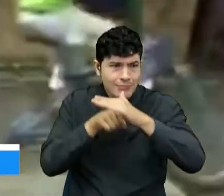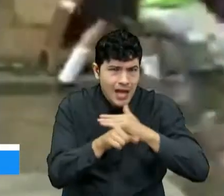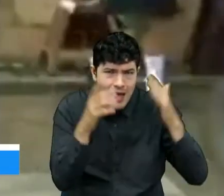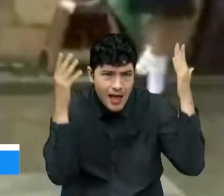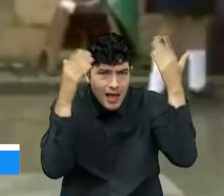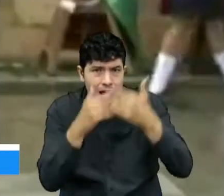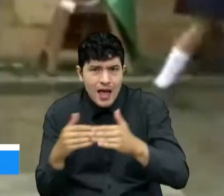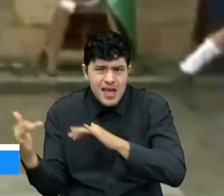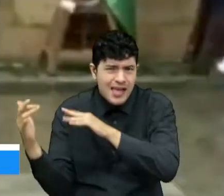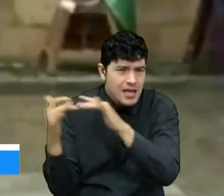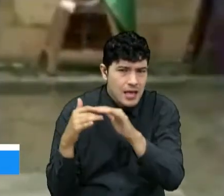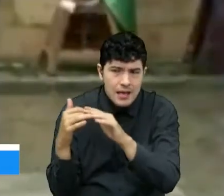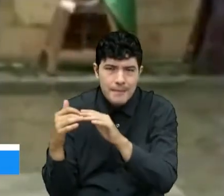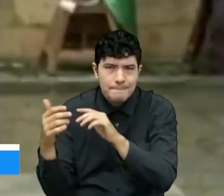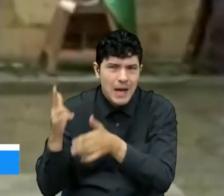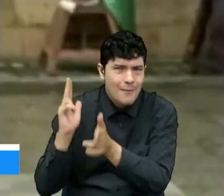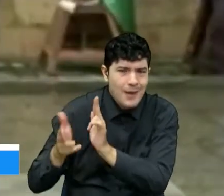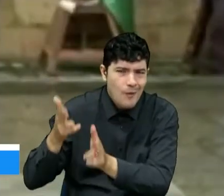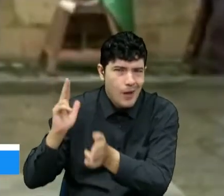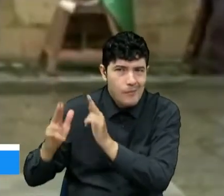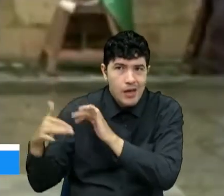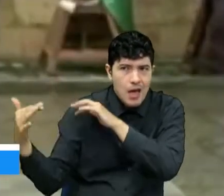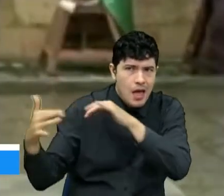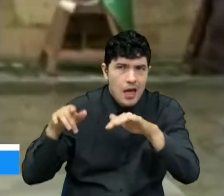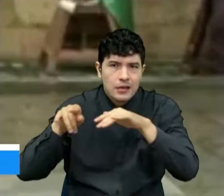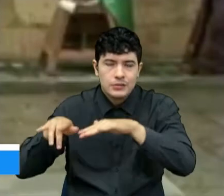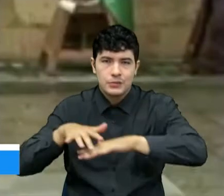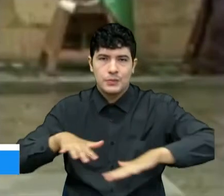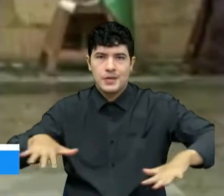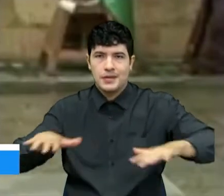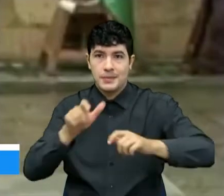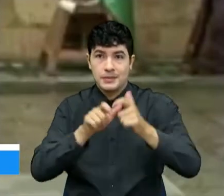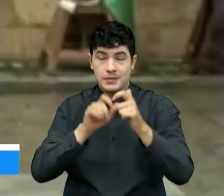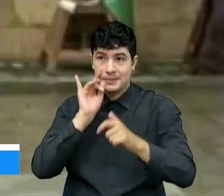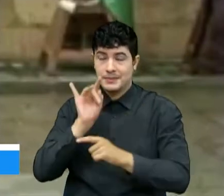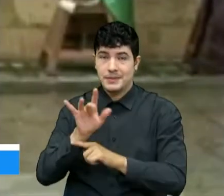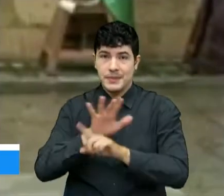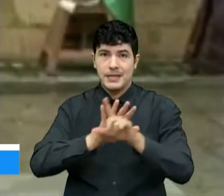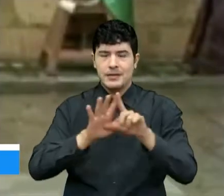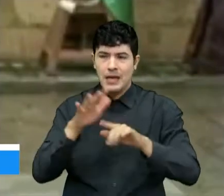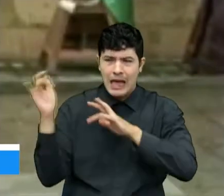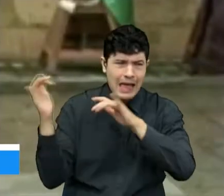pues del tiroteo que se presenta en esta zona.